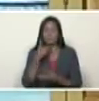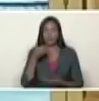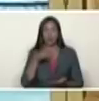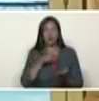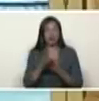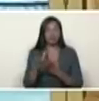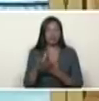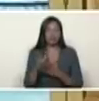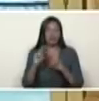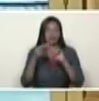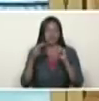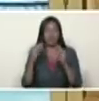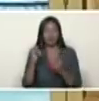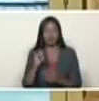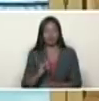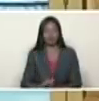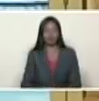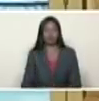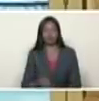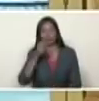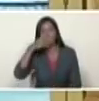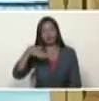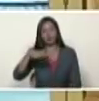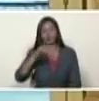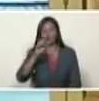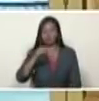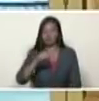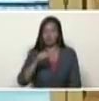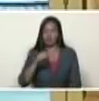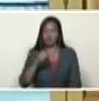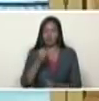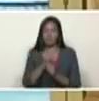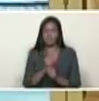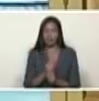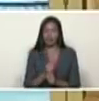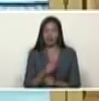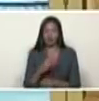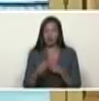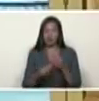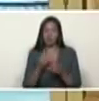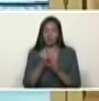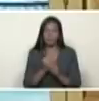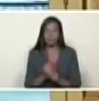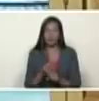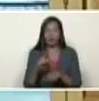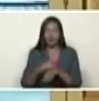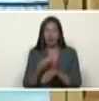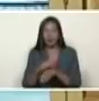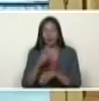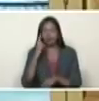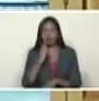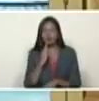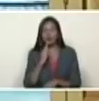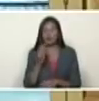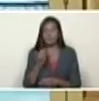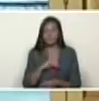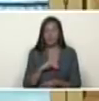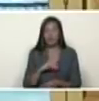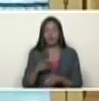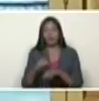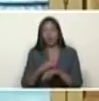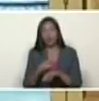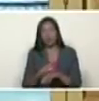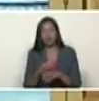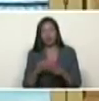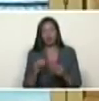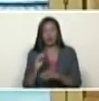paz. Y el pueblo así lo espera. ¿Qué espera el pueblo de su gobierno bolivariano? Que gobierne, que